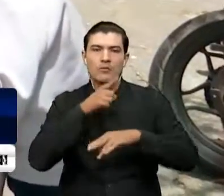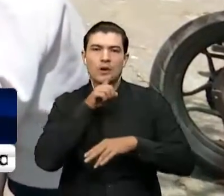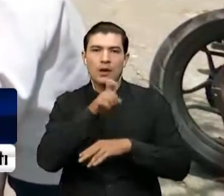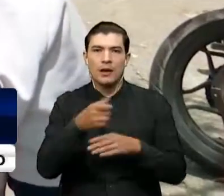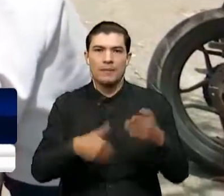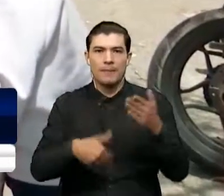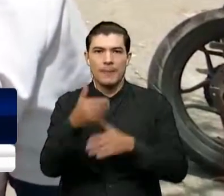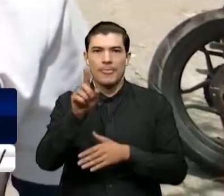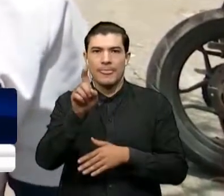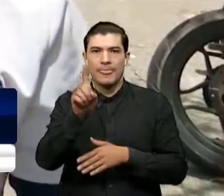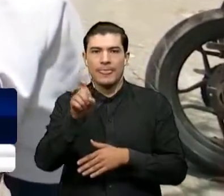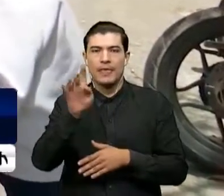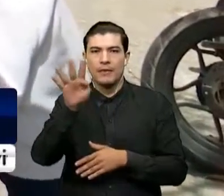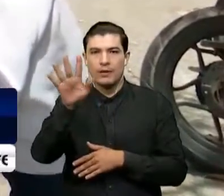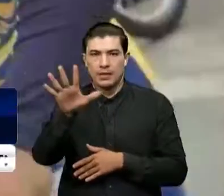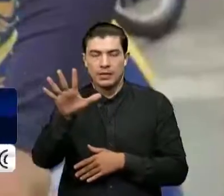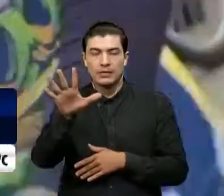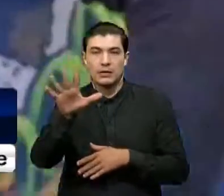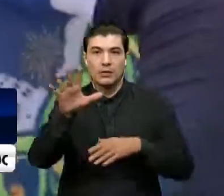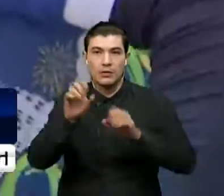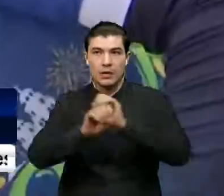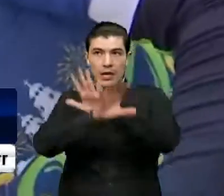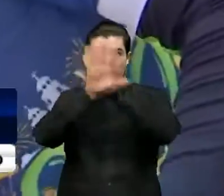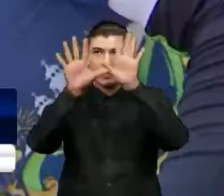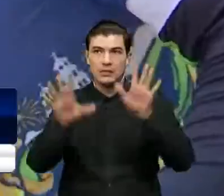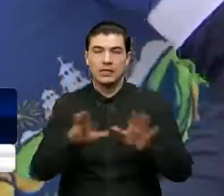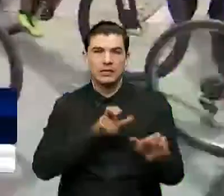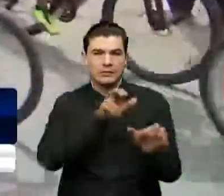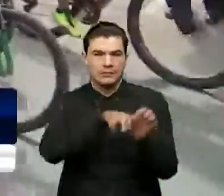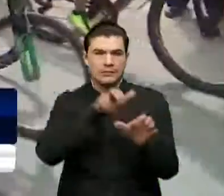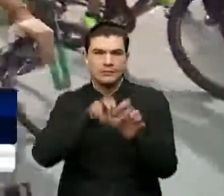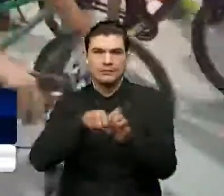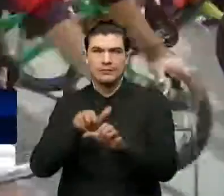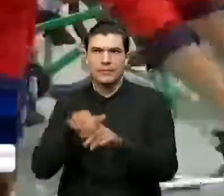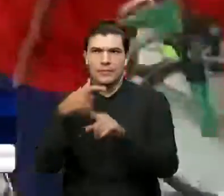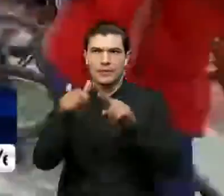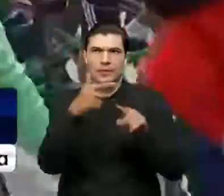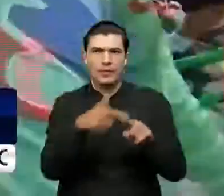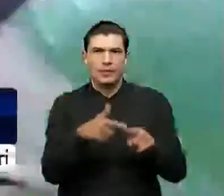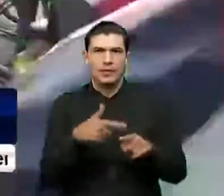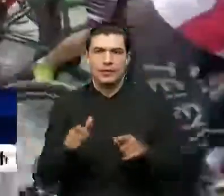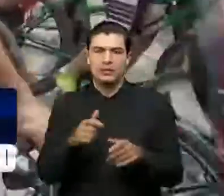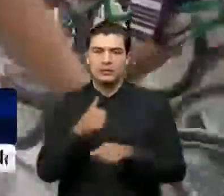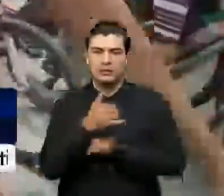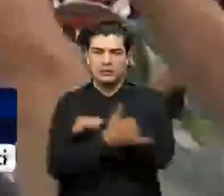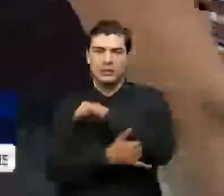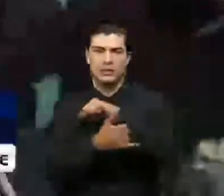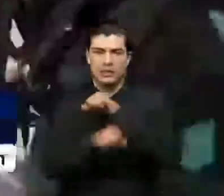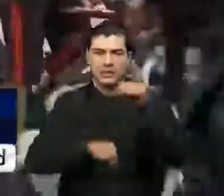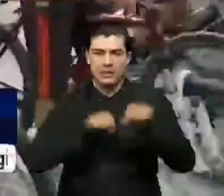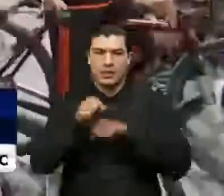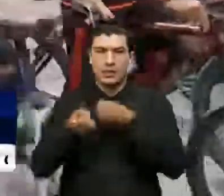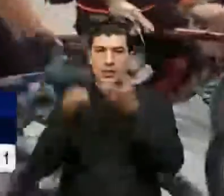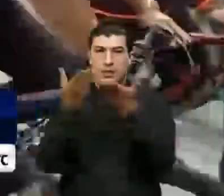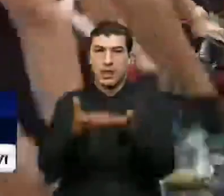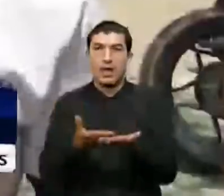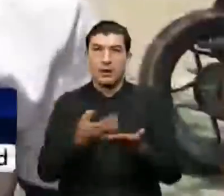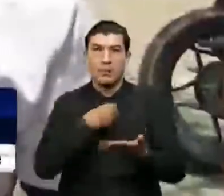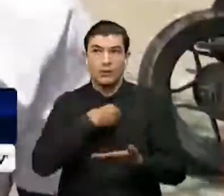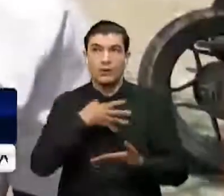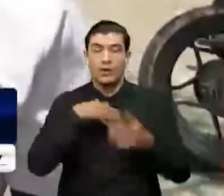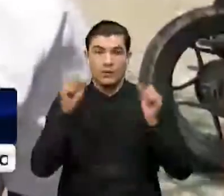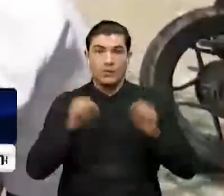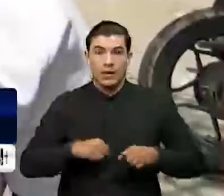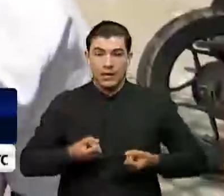7 a las 6 y 45 de la mañana la escritura los diferentes mis paseos dará la oportunidad poder recibir distintas prendas deportiva